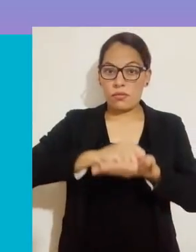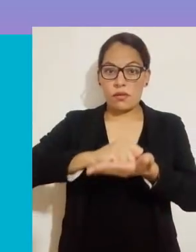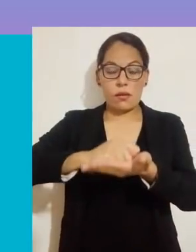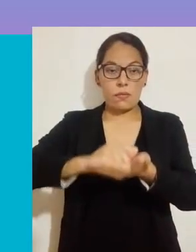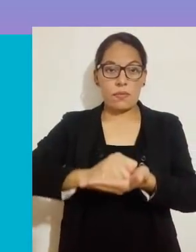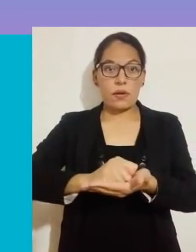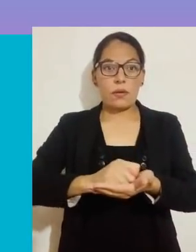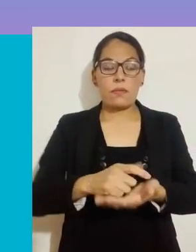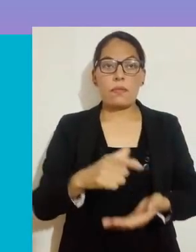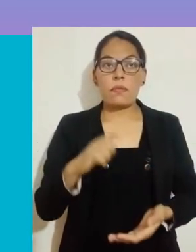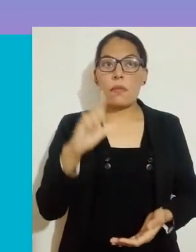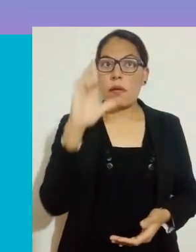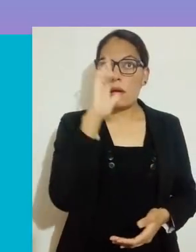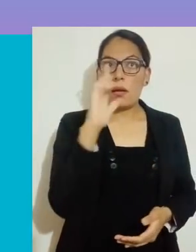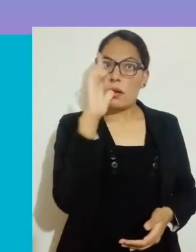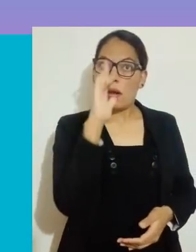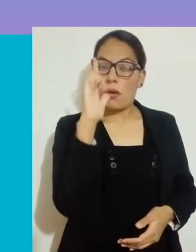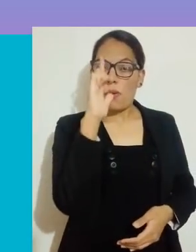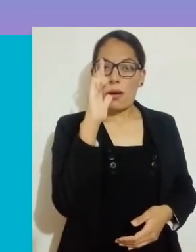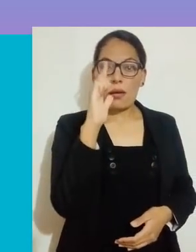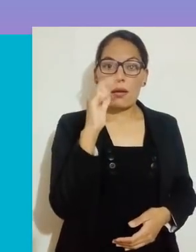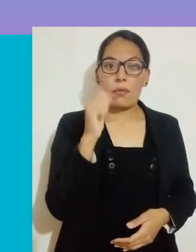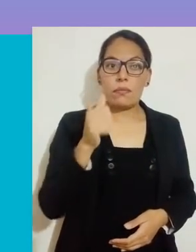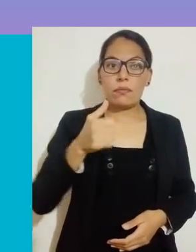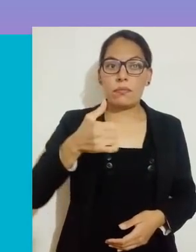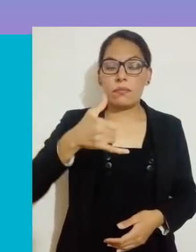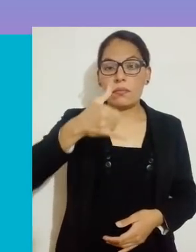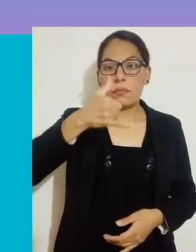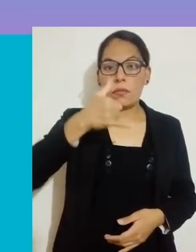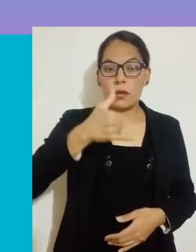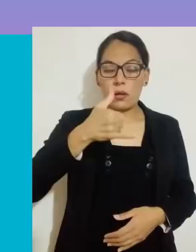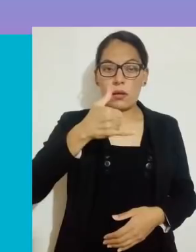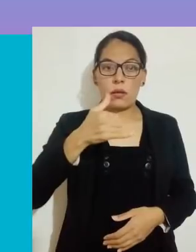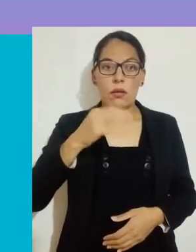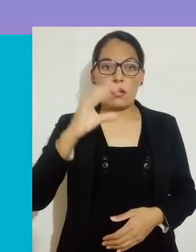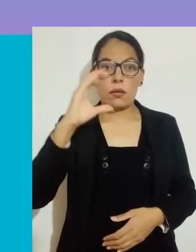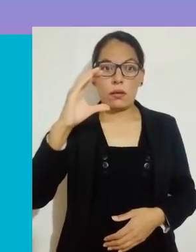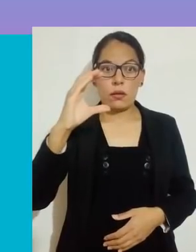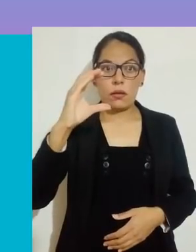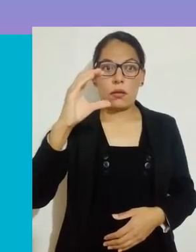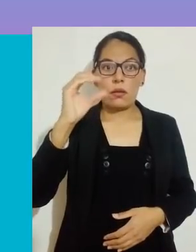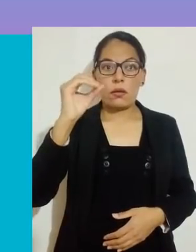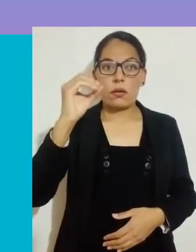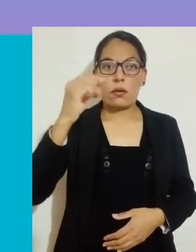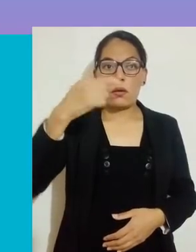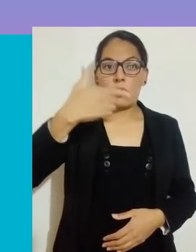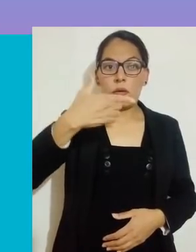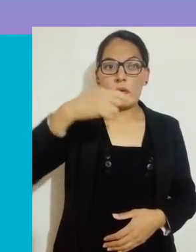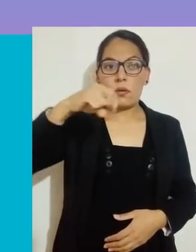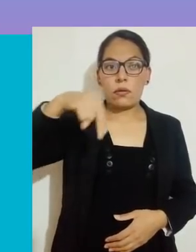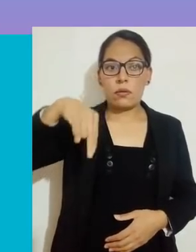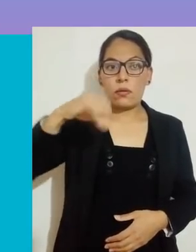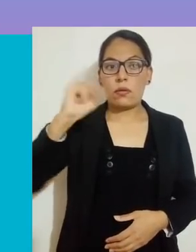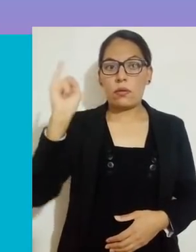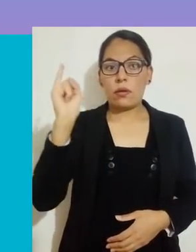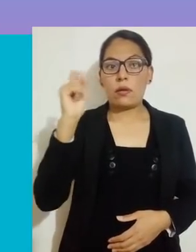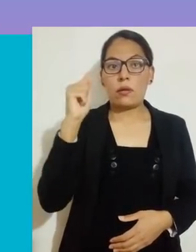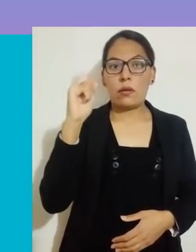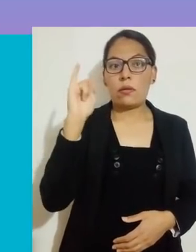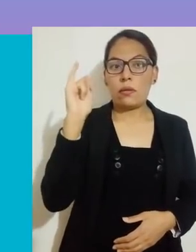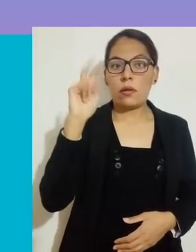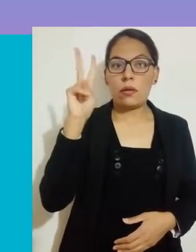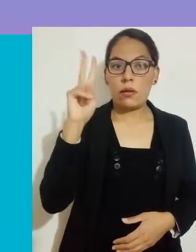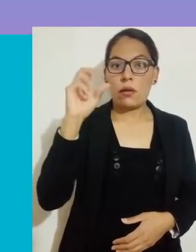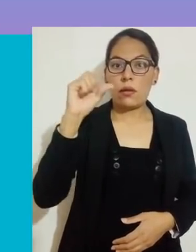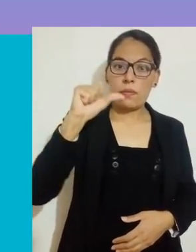Terapia de lenguaje cognitiva con Mita es una app que puede ayudar a los niños con hipoacusia a estimular